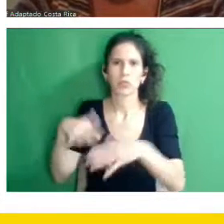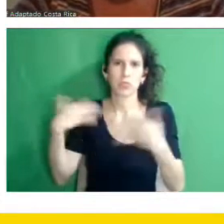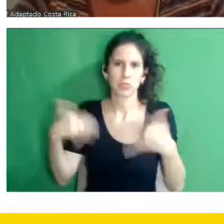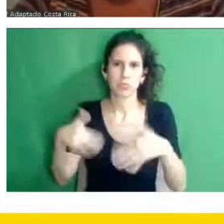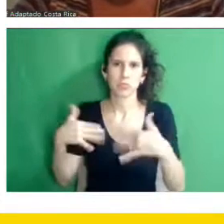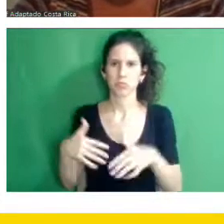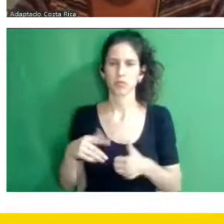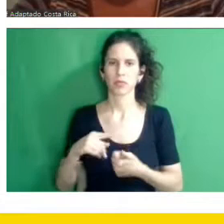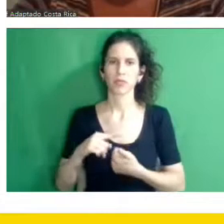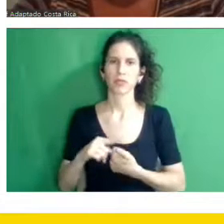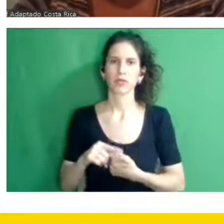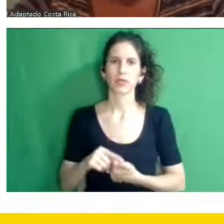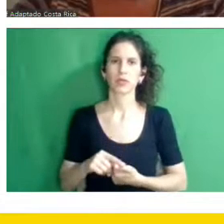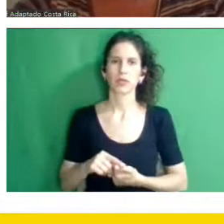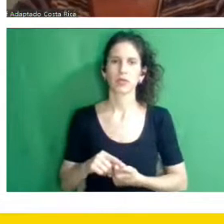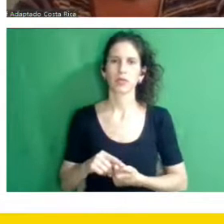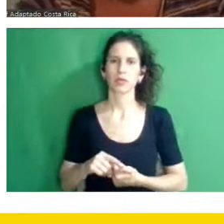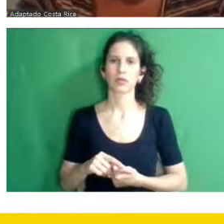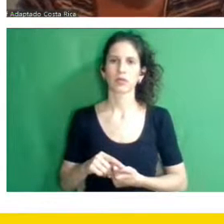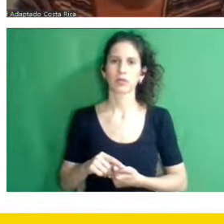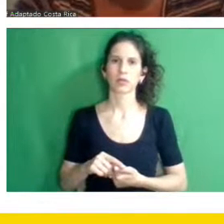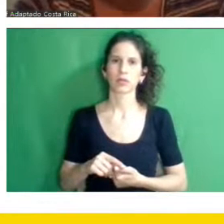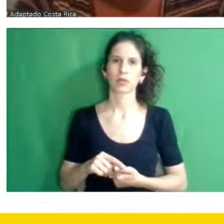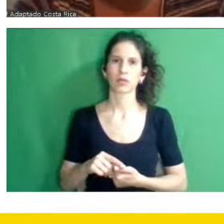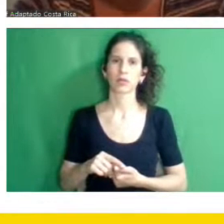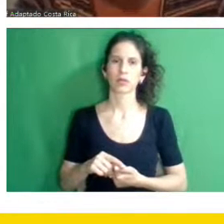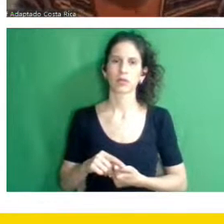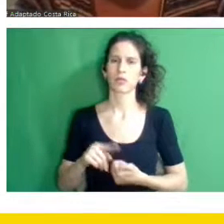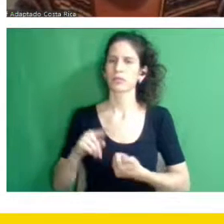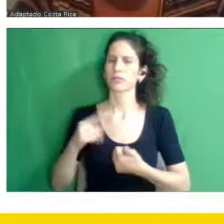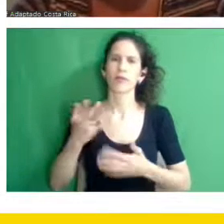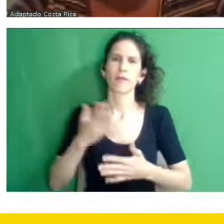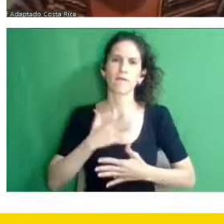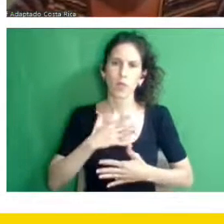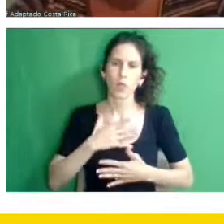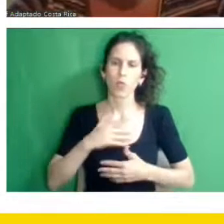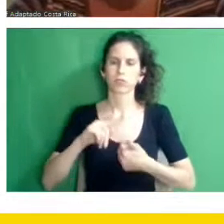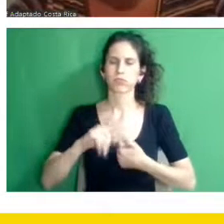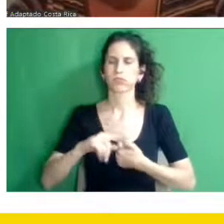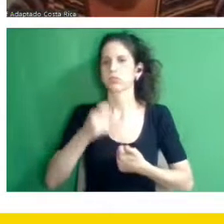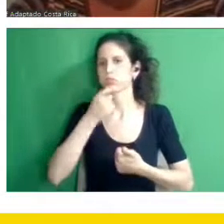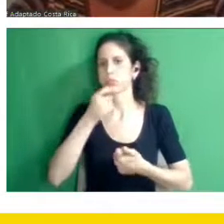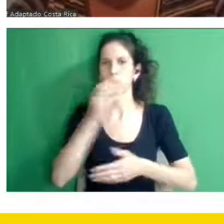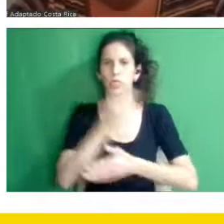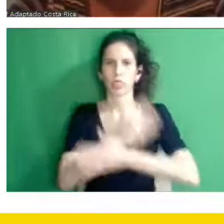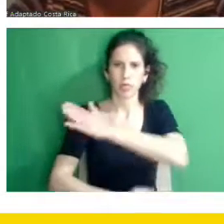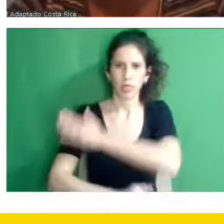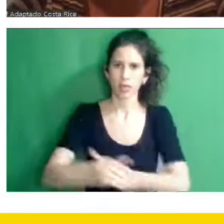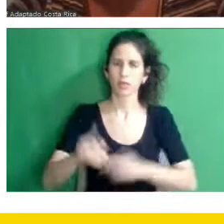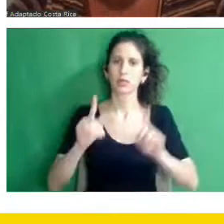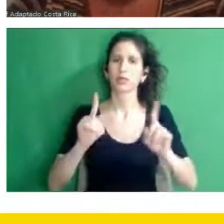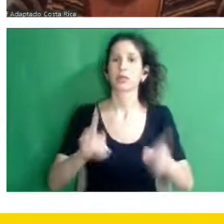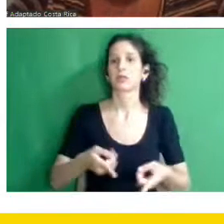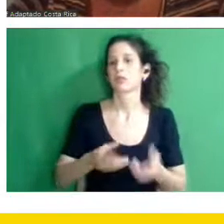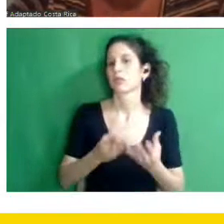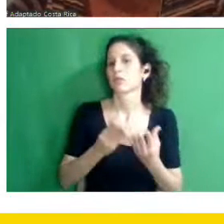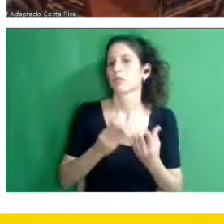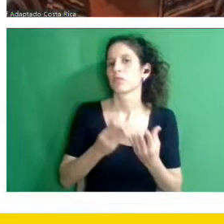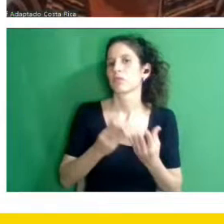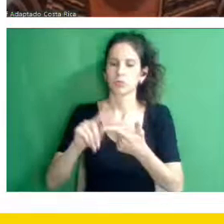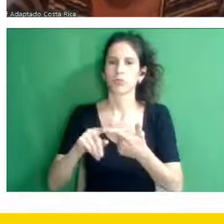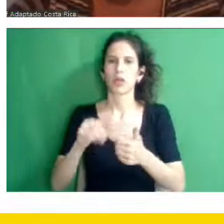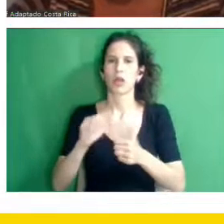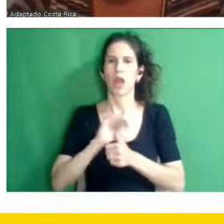de la clasificación de competencia de la ISA, sino que le hemos dado clases de surf adaptado a chicos con autismo,